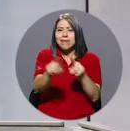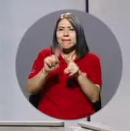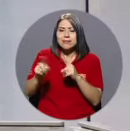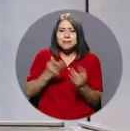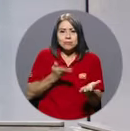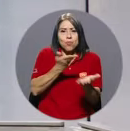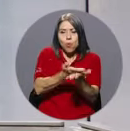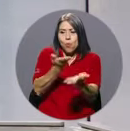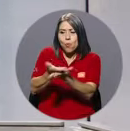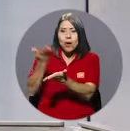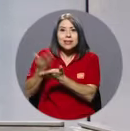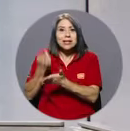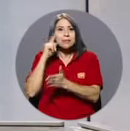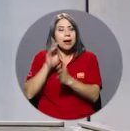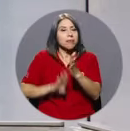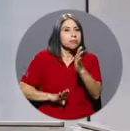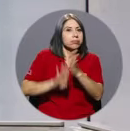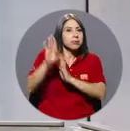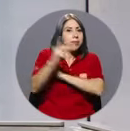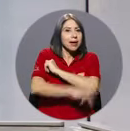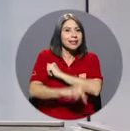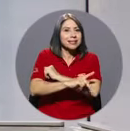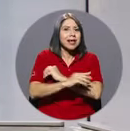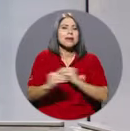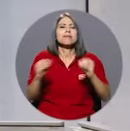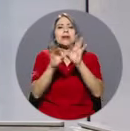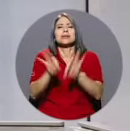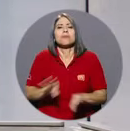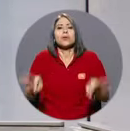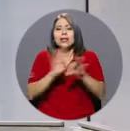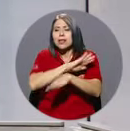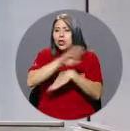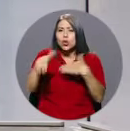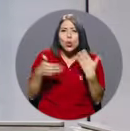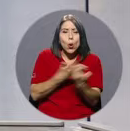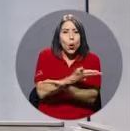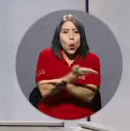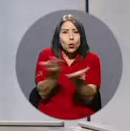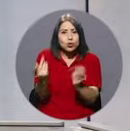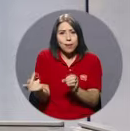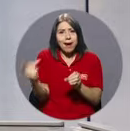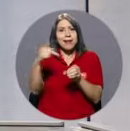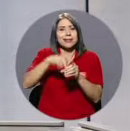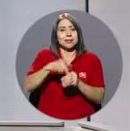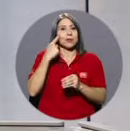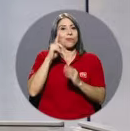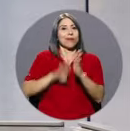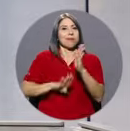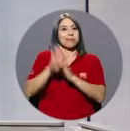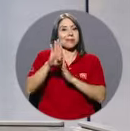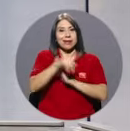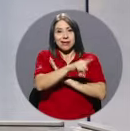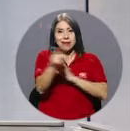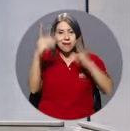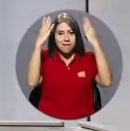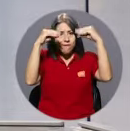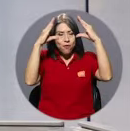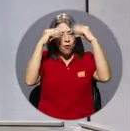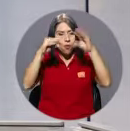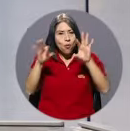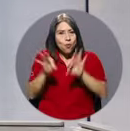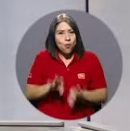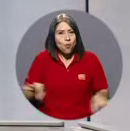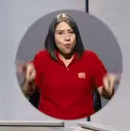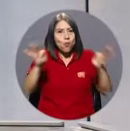para sacar adelante al país, pero lo más importante es que todos y todas participemos en esa recuperación y en eso estar informados es muy importante.